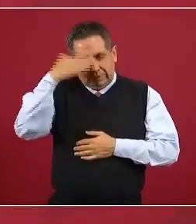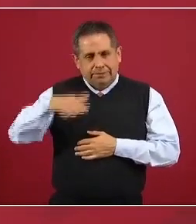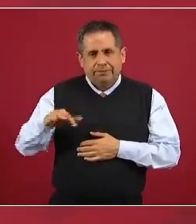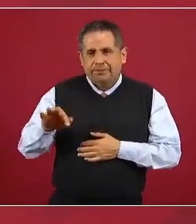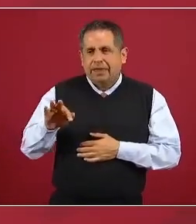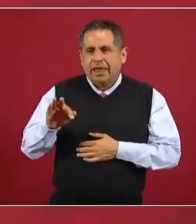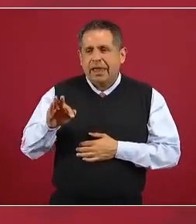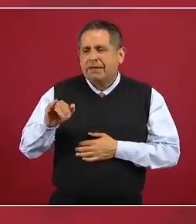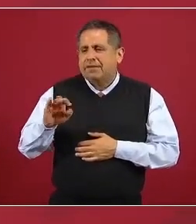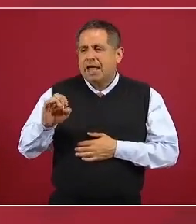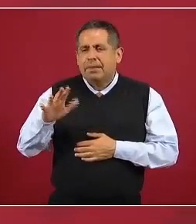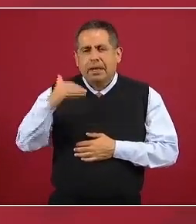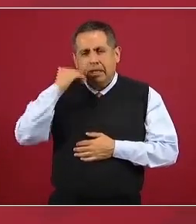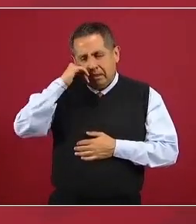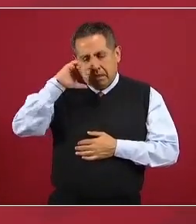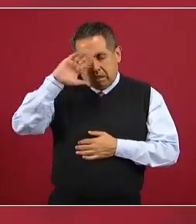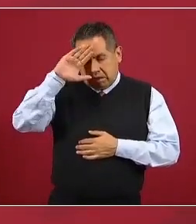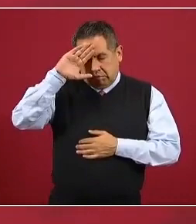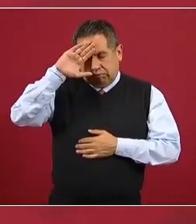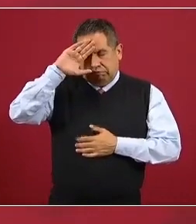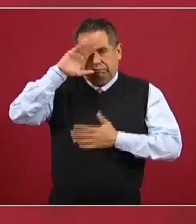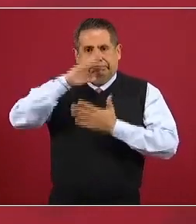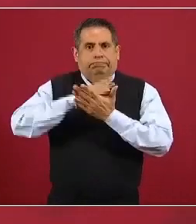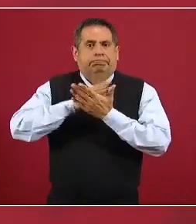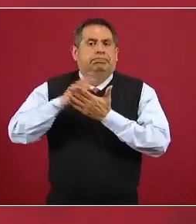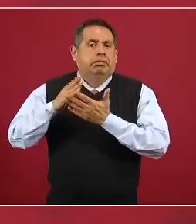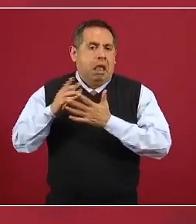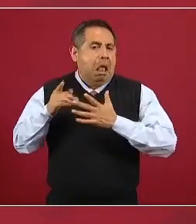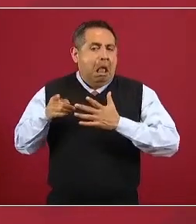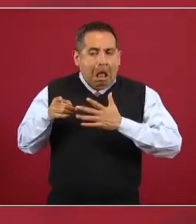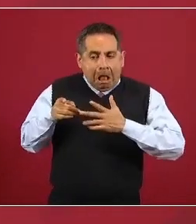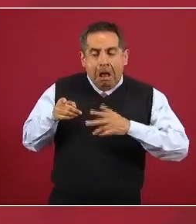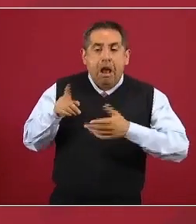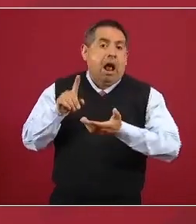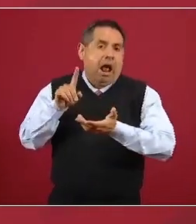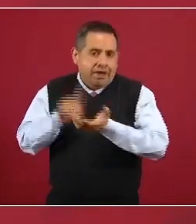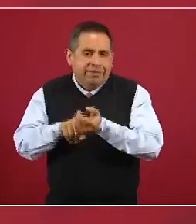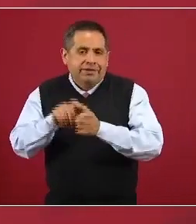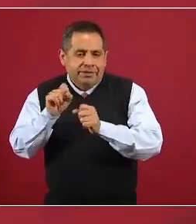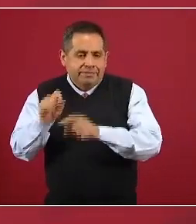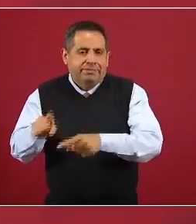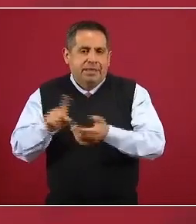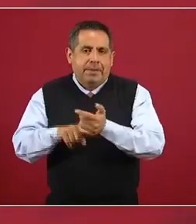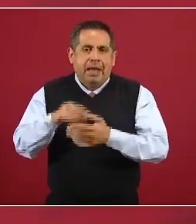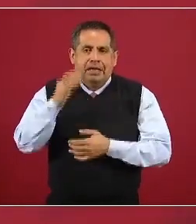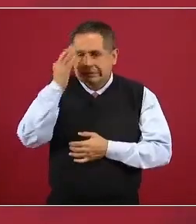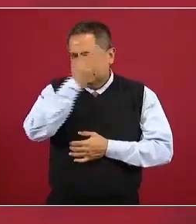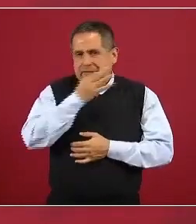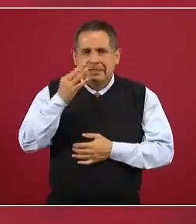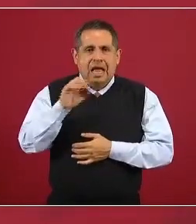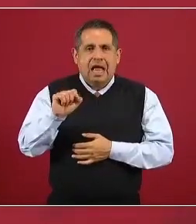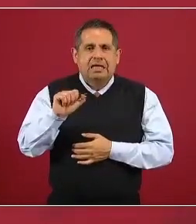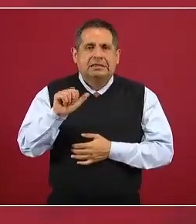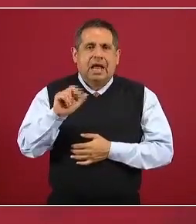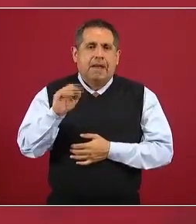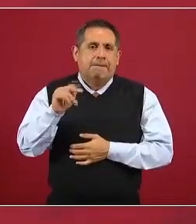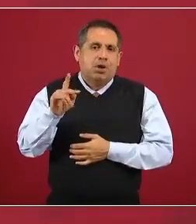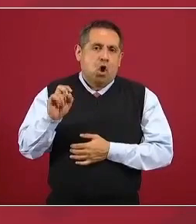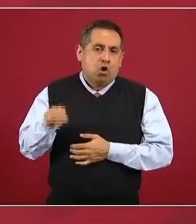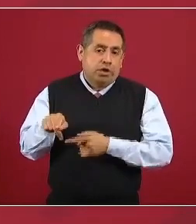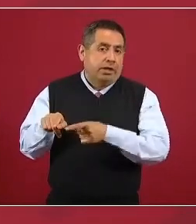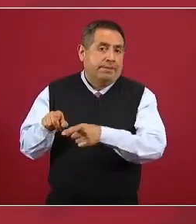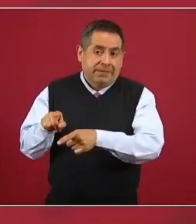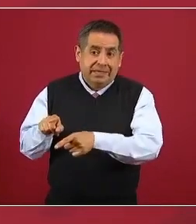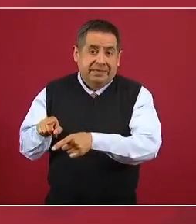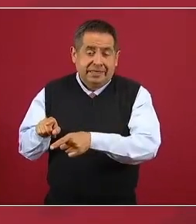dice, fiebre y exantema, entre las cuales se encuentra, entre muchas otras, el sarampión. Entonces nos va a hablar también ella del componente